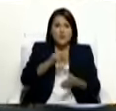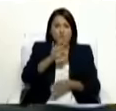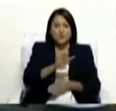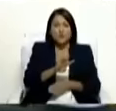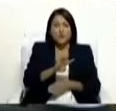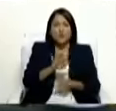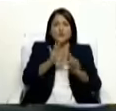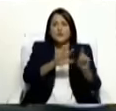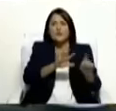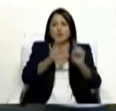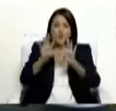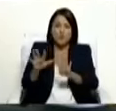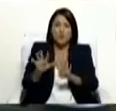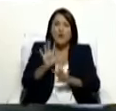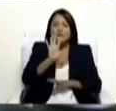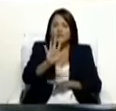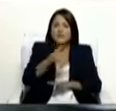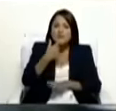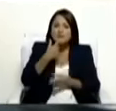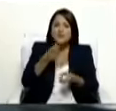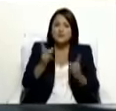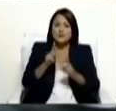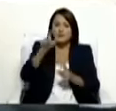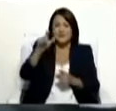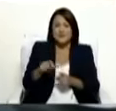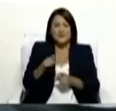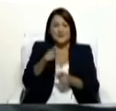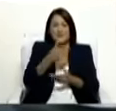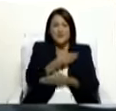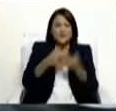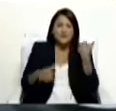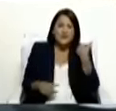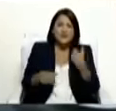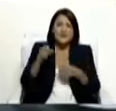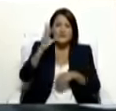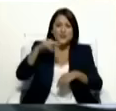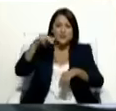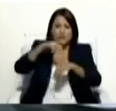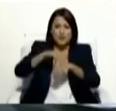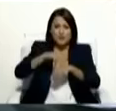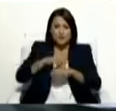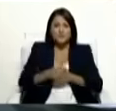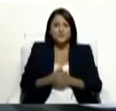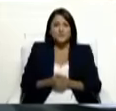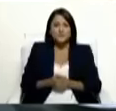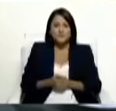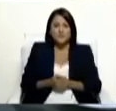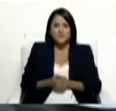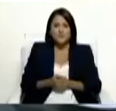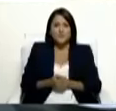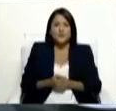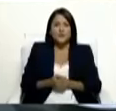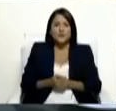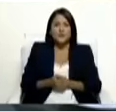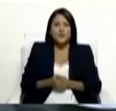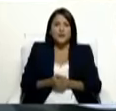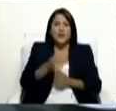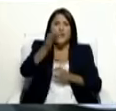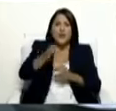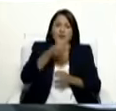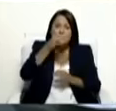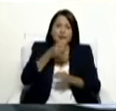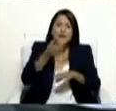1469, como señalara nuestro apreciado presidente de la Asamblea Nacional en sus palabras, esta